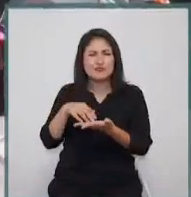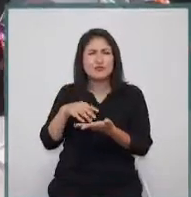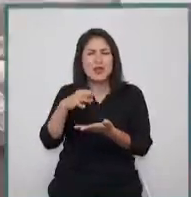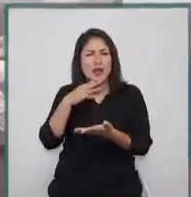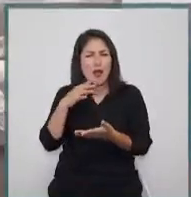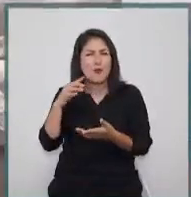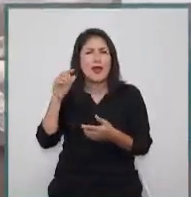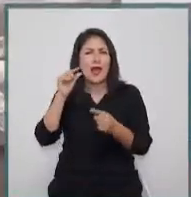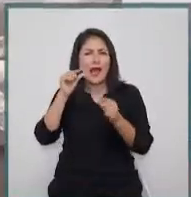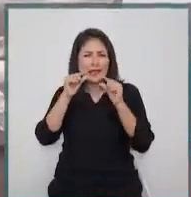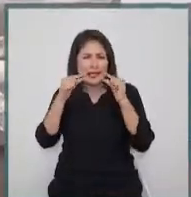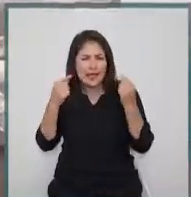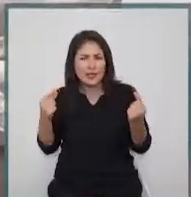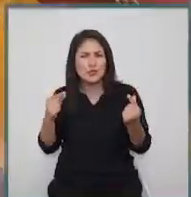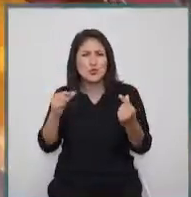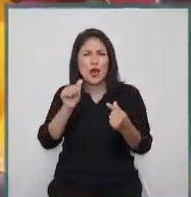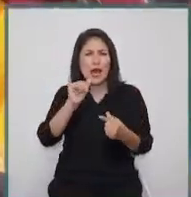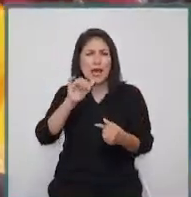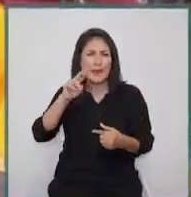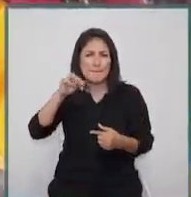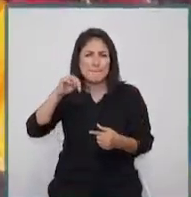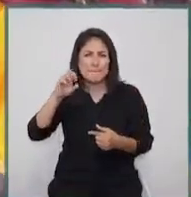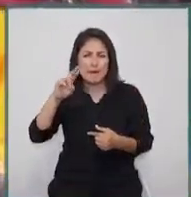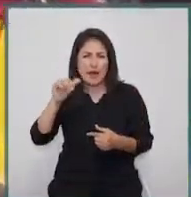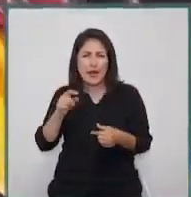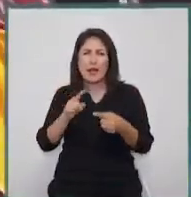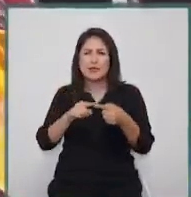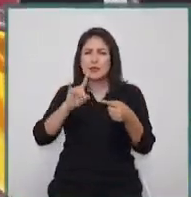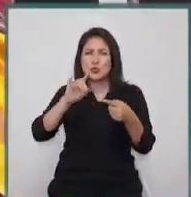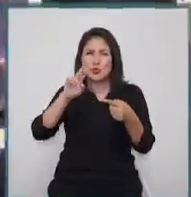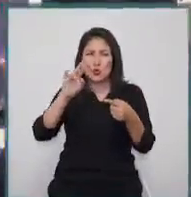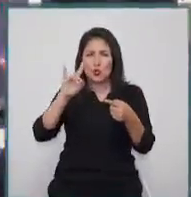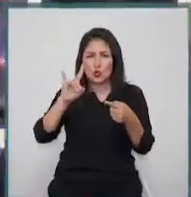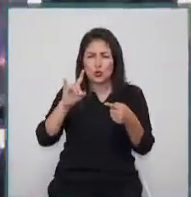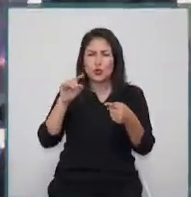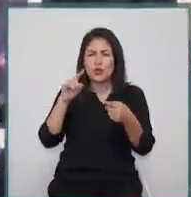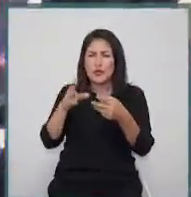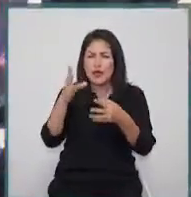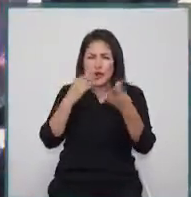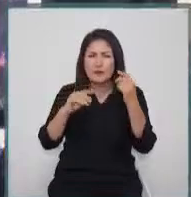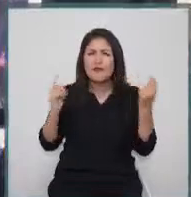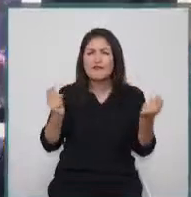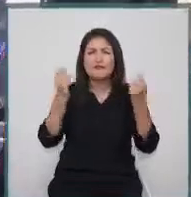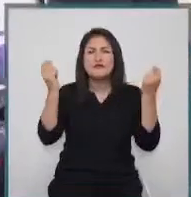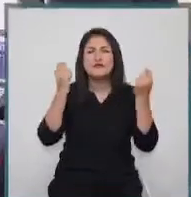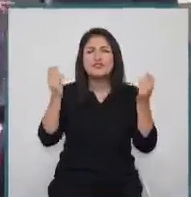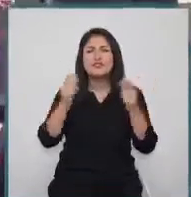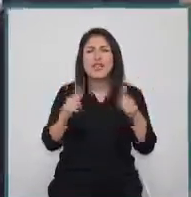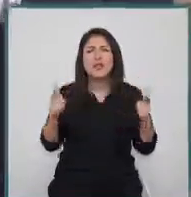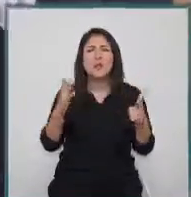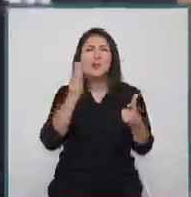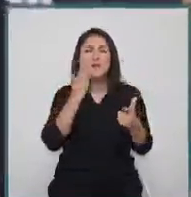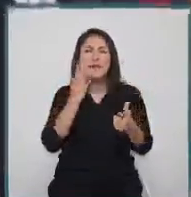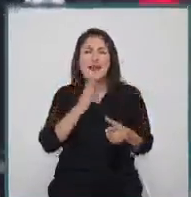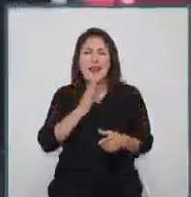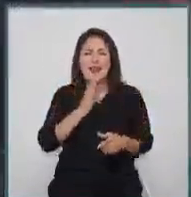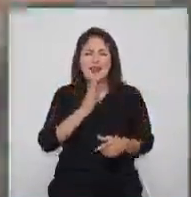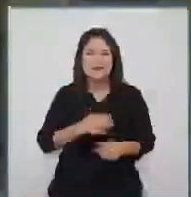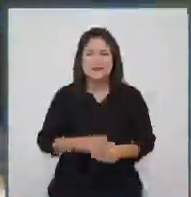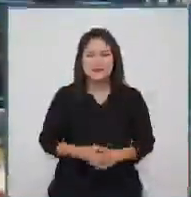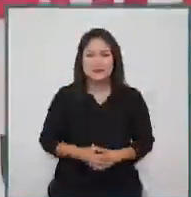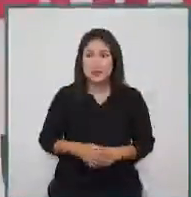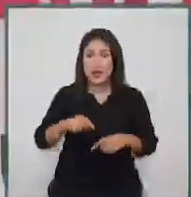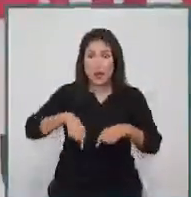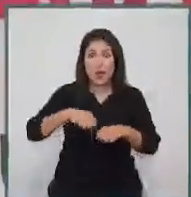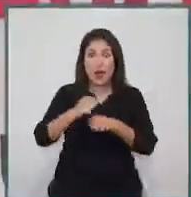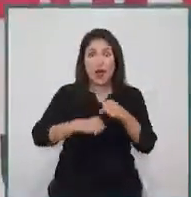quechua, aymara y uro, se realizó el festival Hablemos Nuestras Lenguas Maternas, edición Bicentenario.